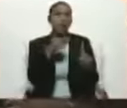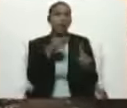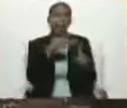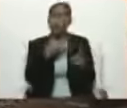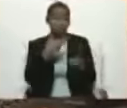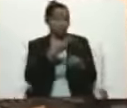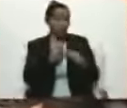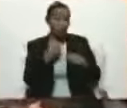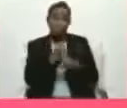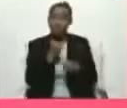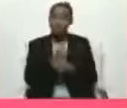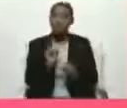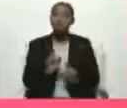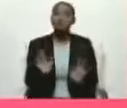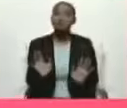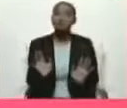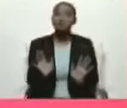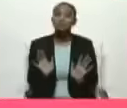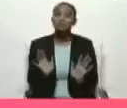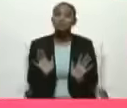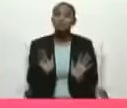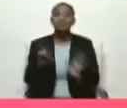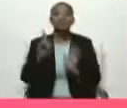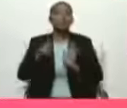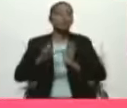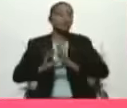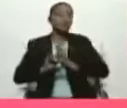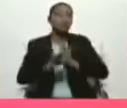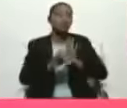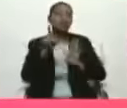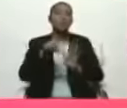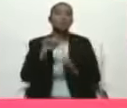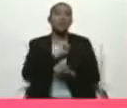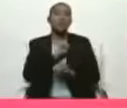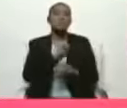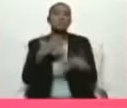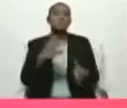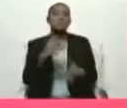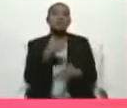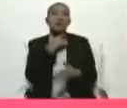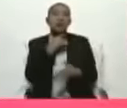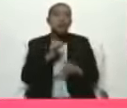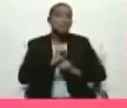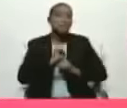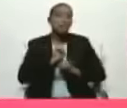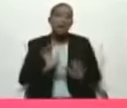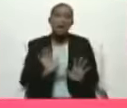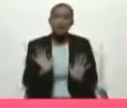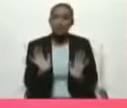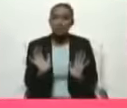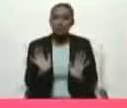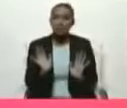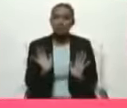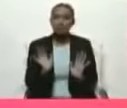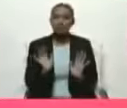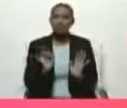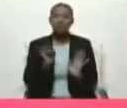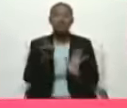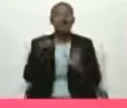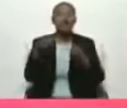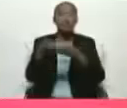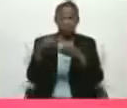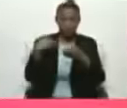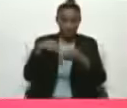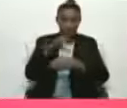nosotros. Y además de corruptos, son cobardes. Y terminan trabajando para el enemigo histórico